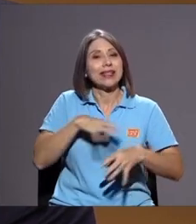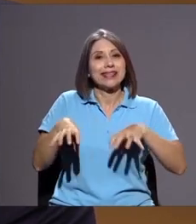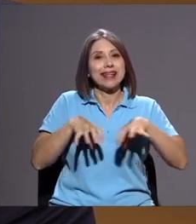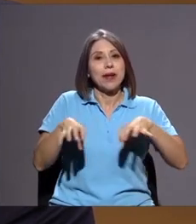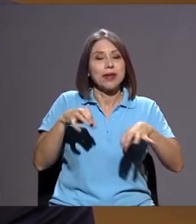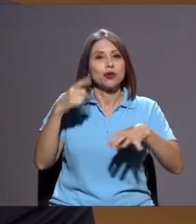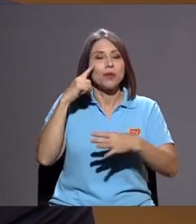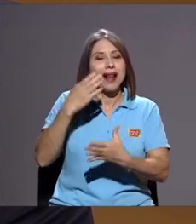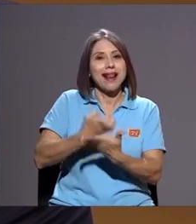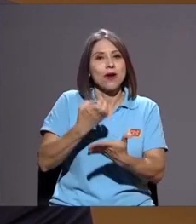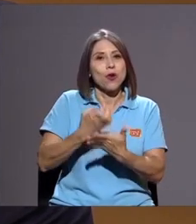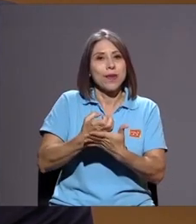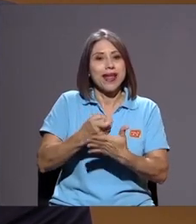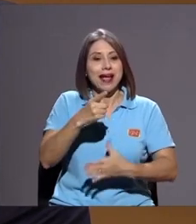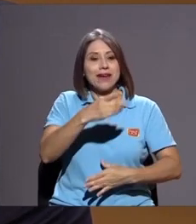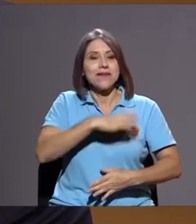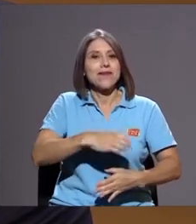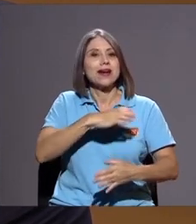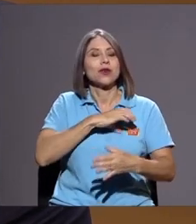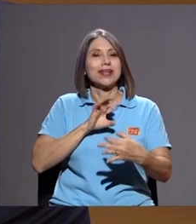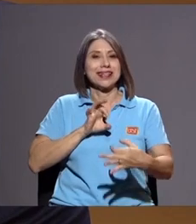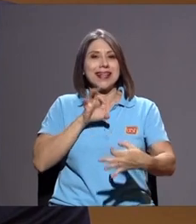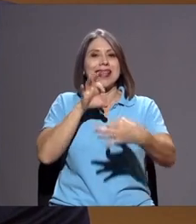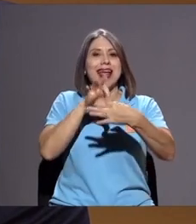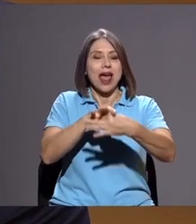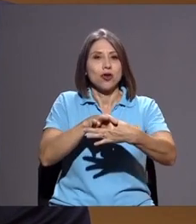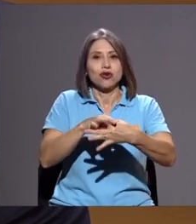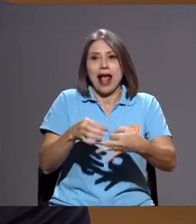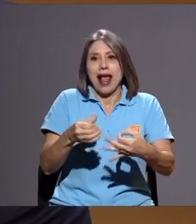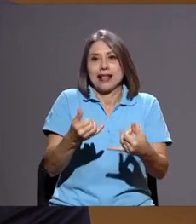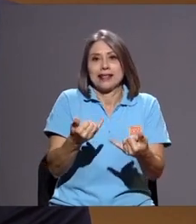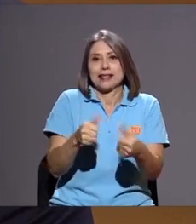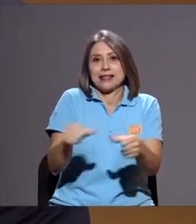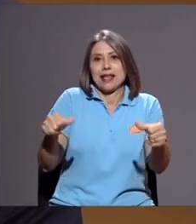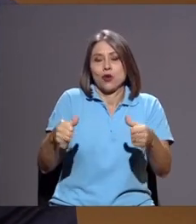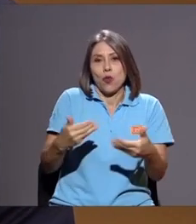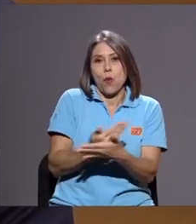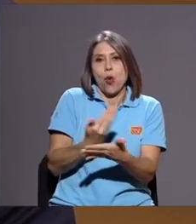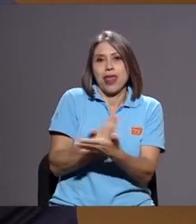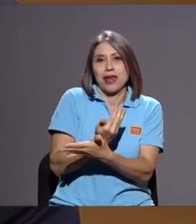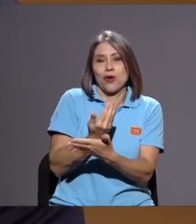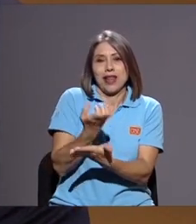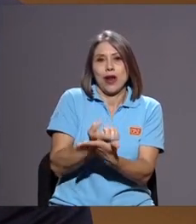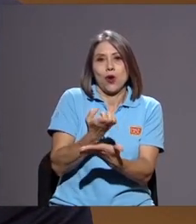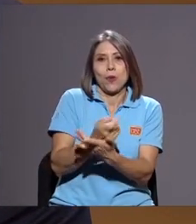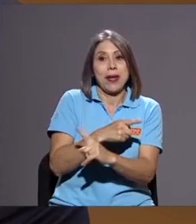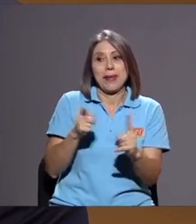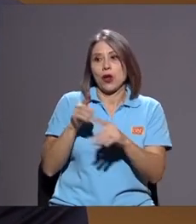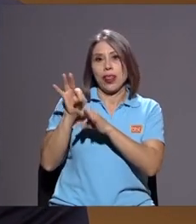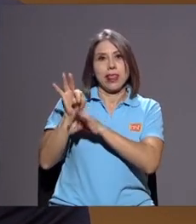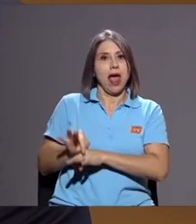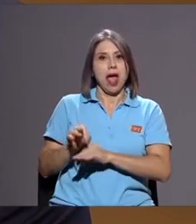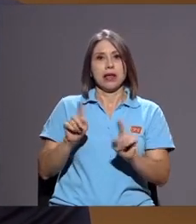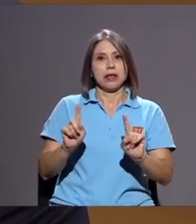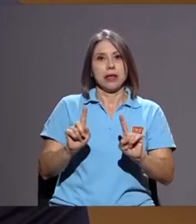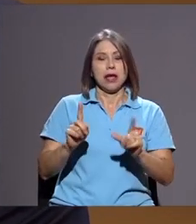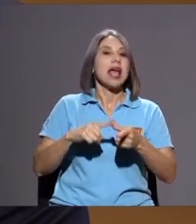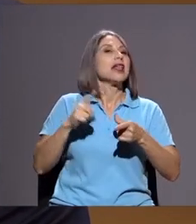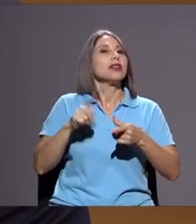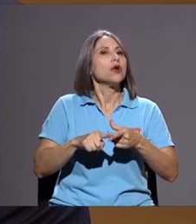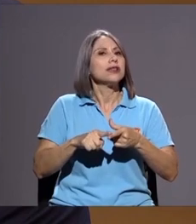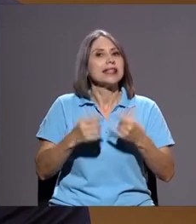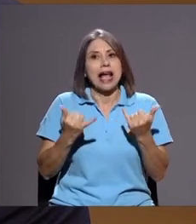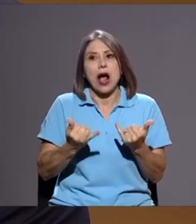son los factores ligados al sector moderno de la economía pero no el sector tradicional de la economía entonces lo que está generando